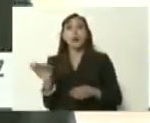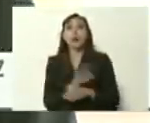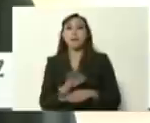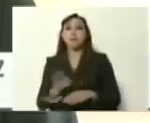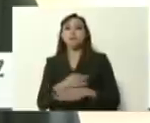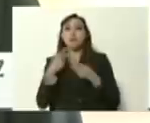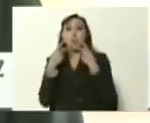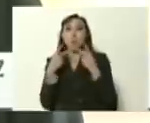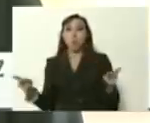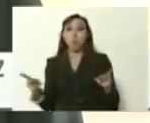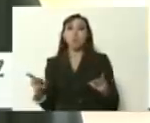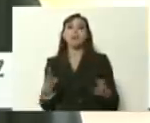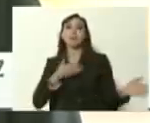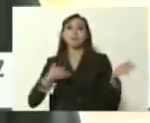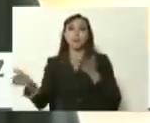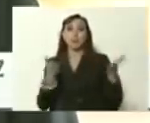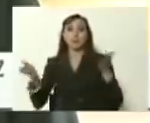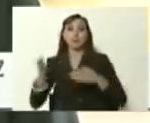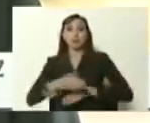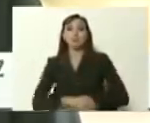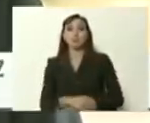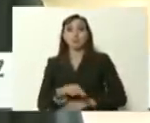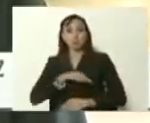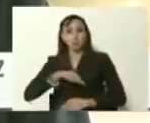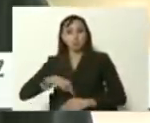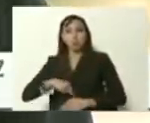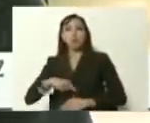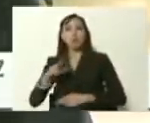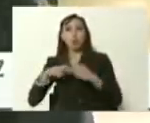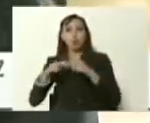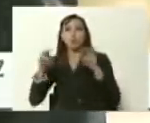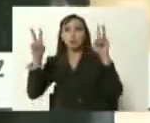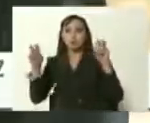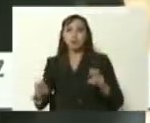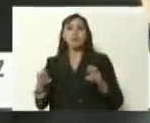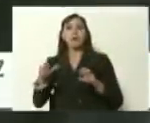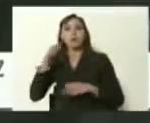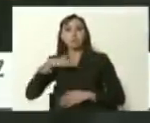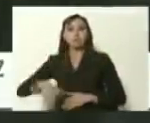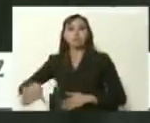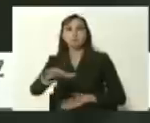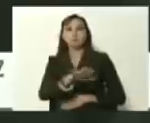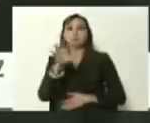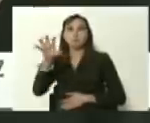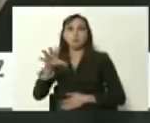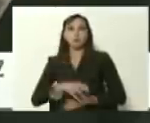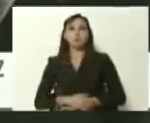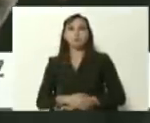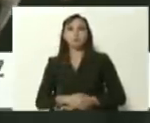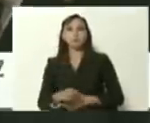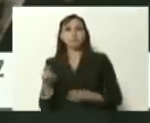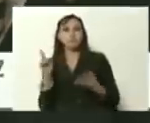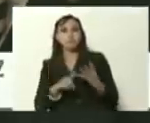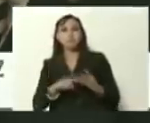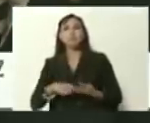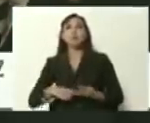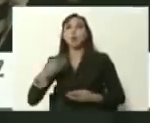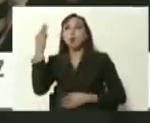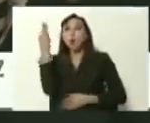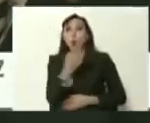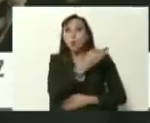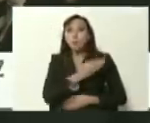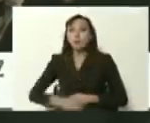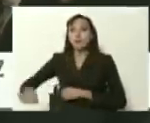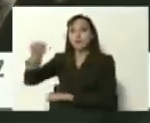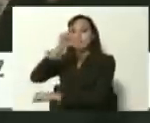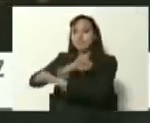Estamos hablando que debemos nosotros construir una nación. Cuatro, debemos asumir el compromiso de defender